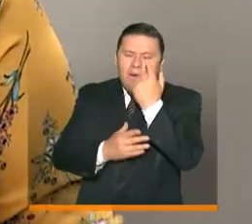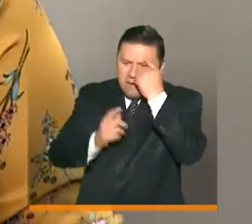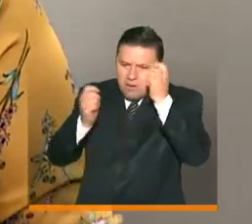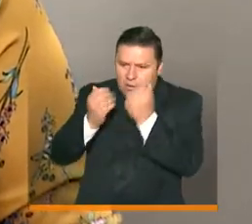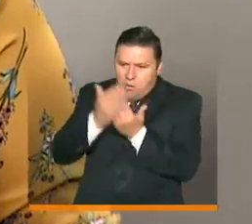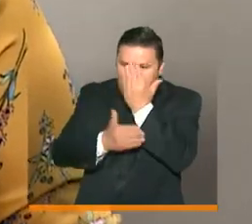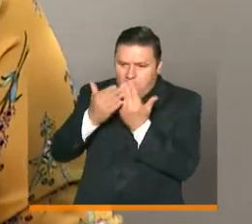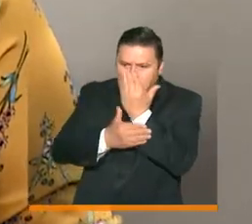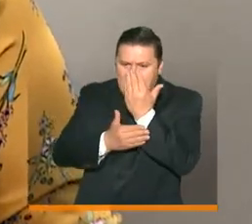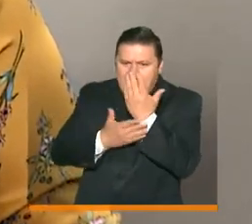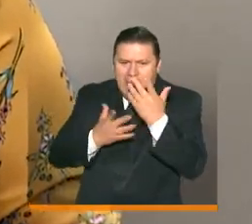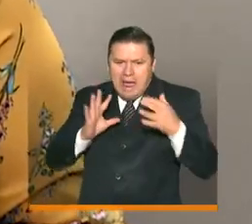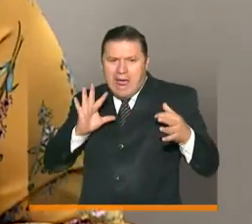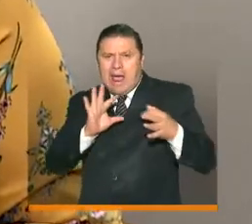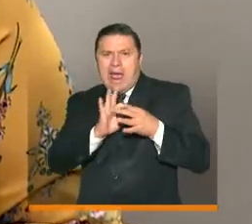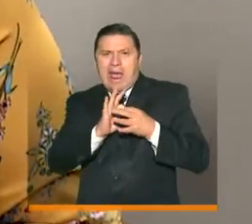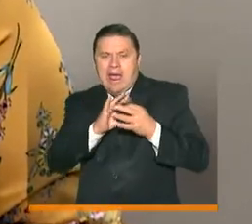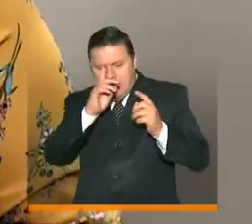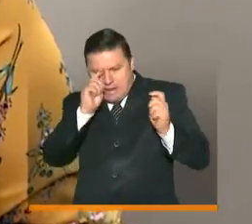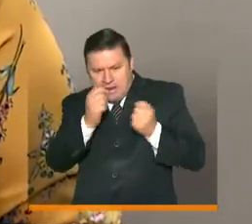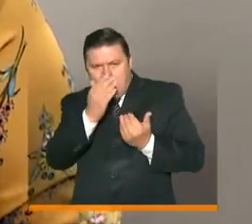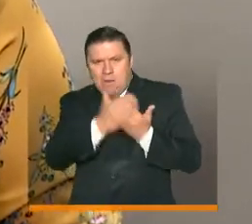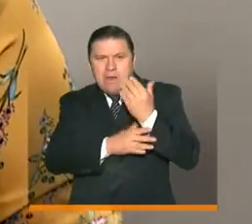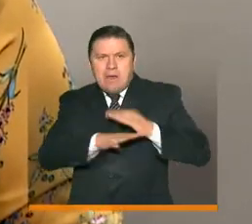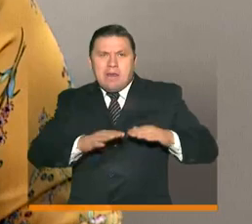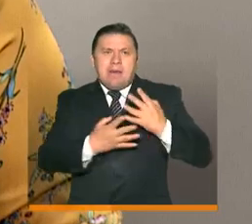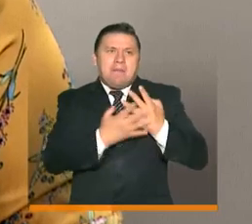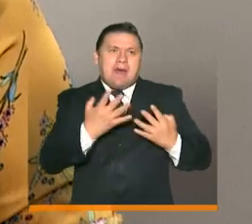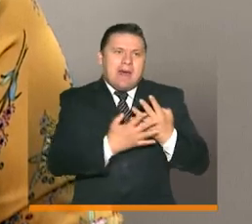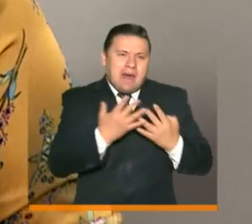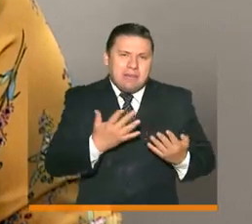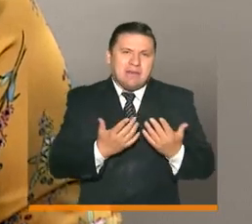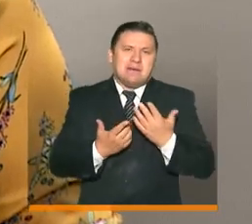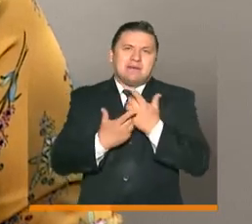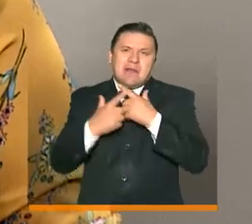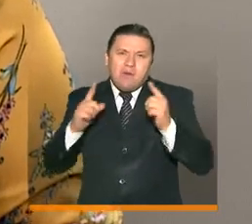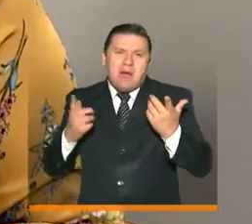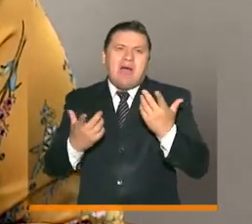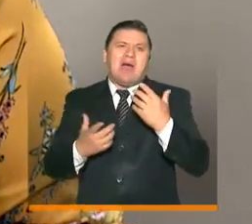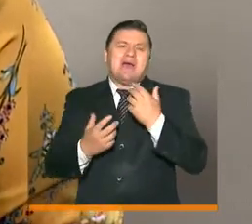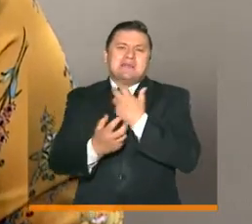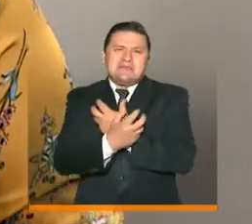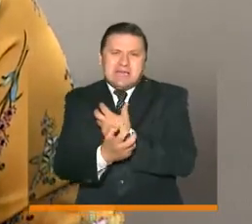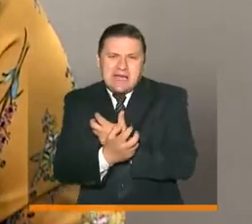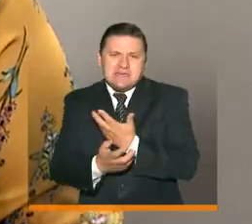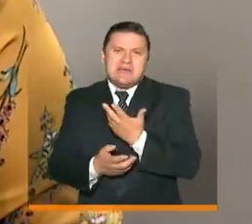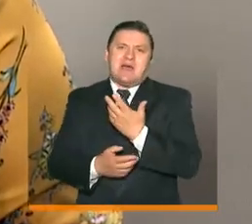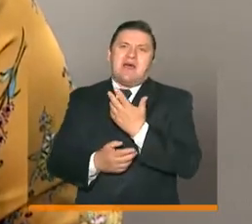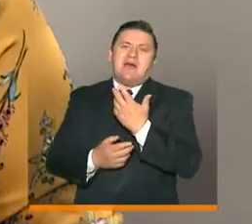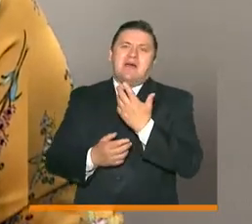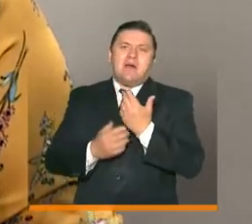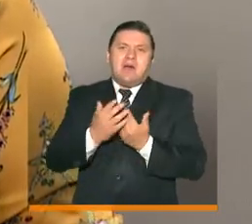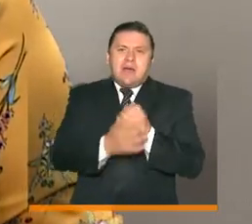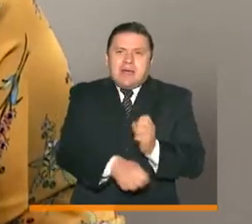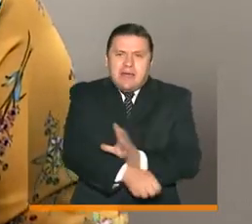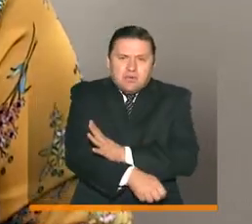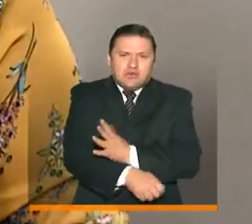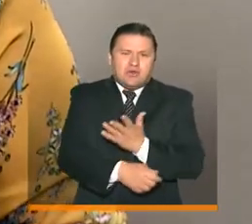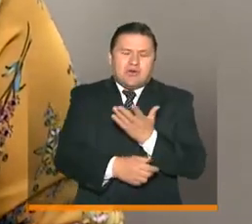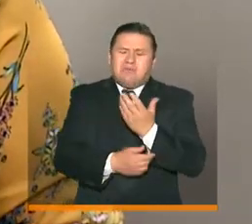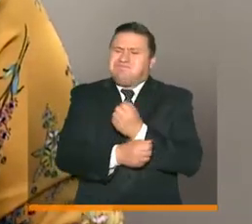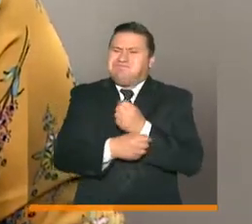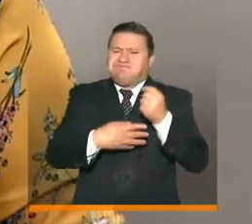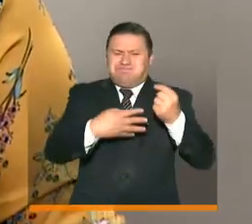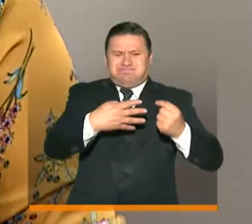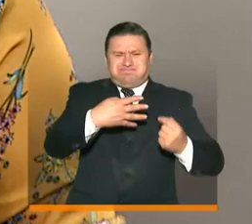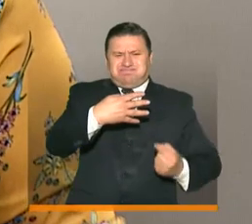que también hablan directamente de temas en el área de matemáticas, de lenguaje, de ciencias, innovación, manejo de emociones, en fin, todas